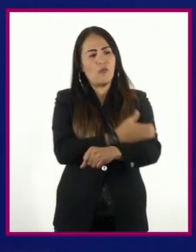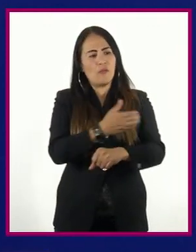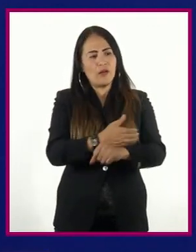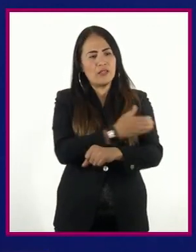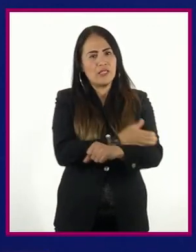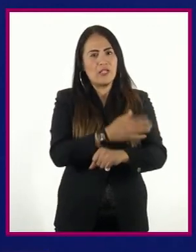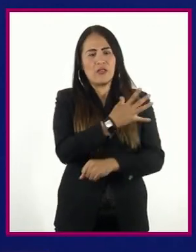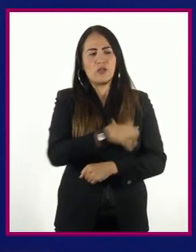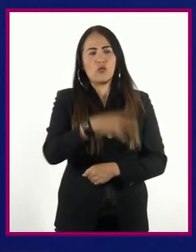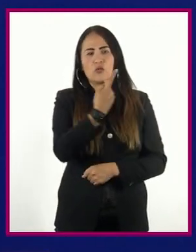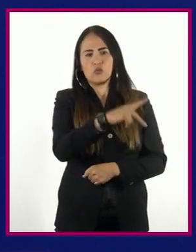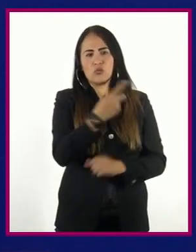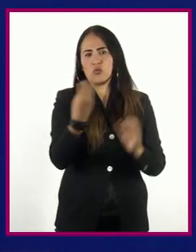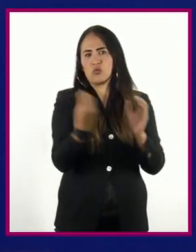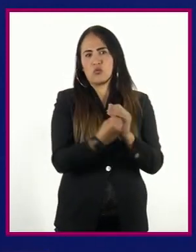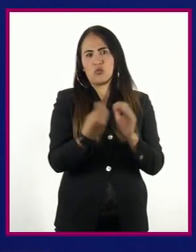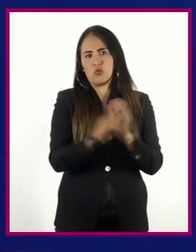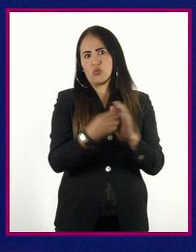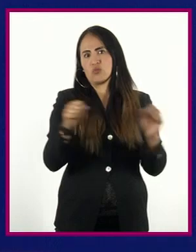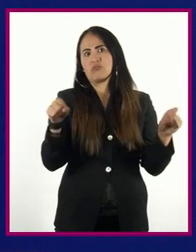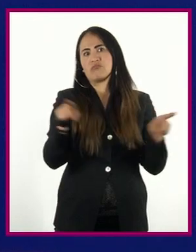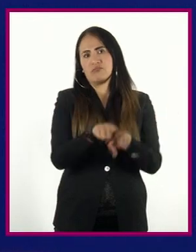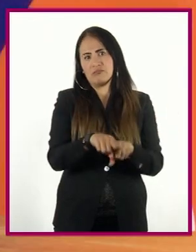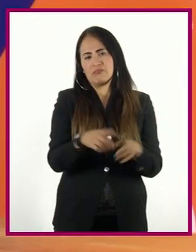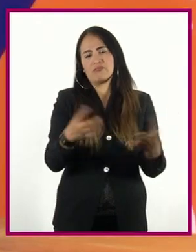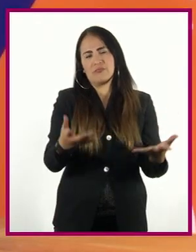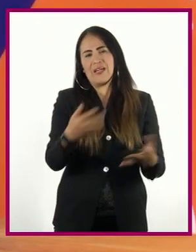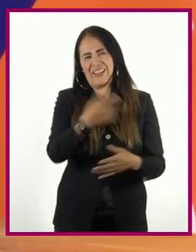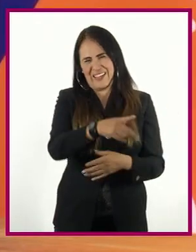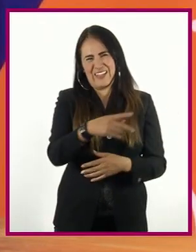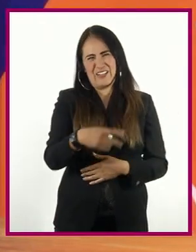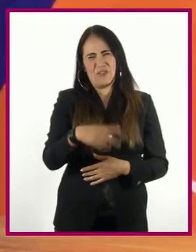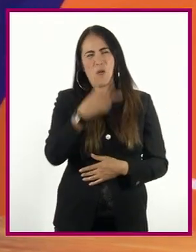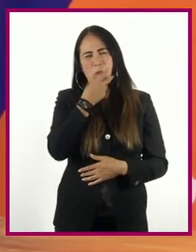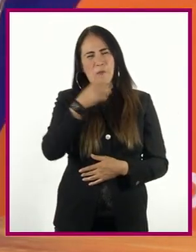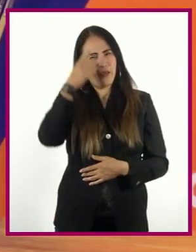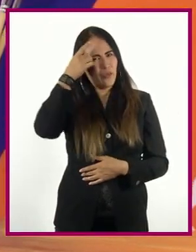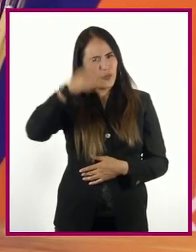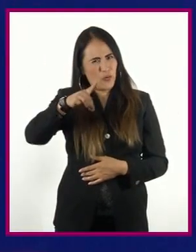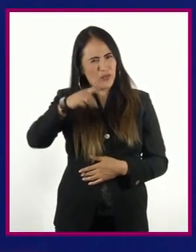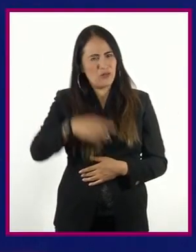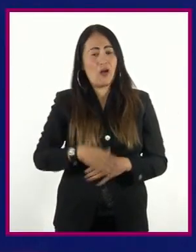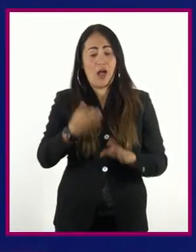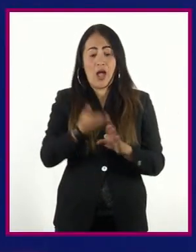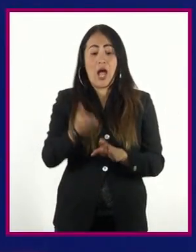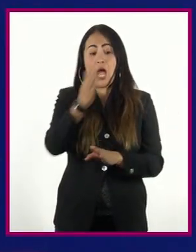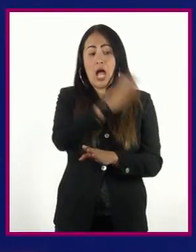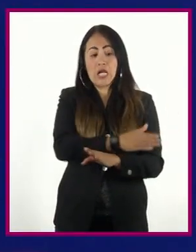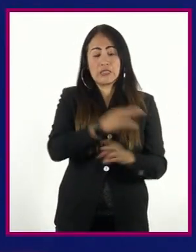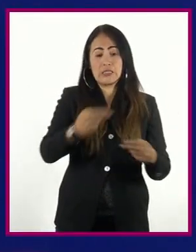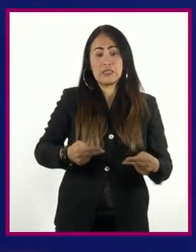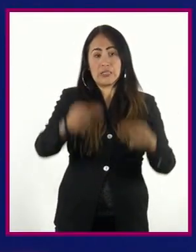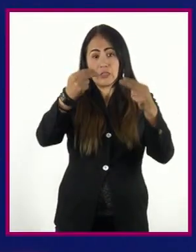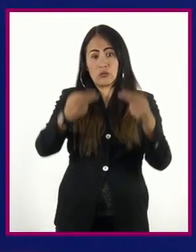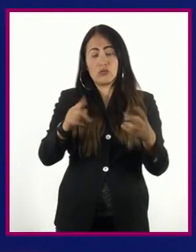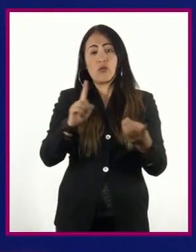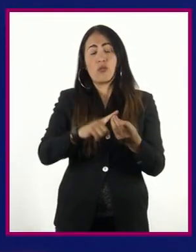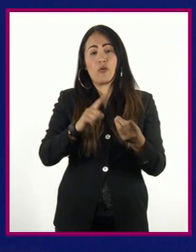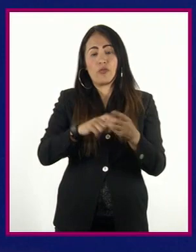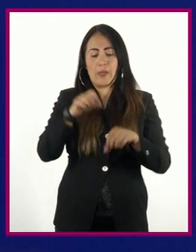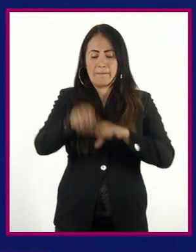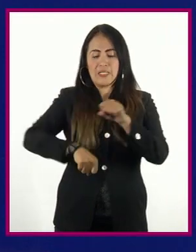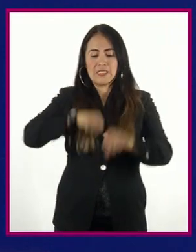uno de los hijos del taquero principal y que antes de tener el local, vendían tacos en una